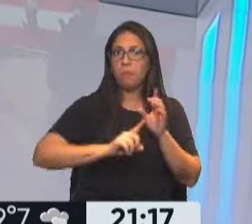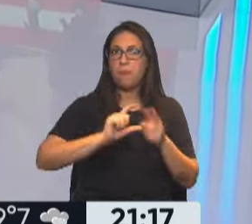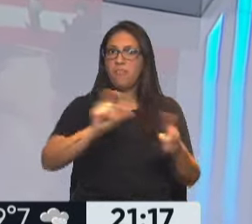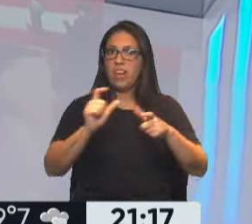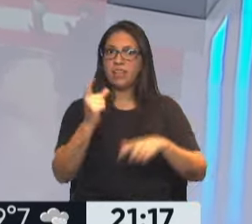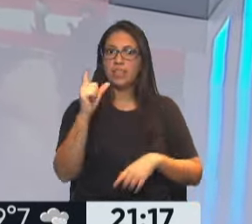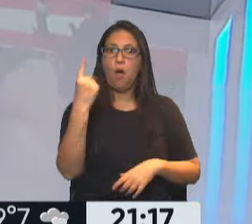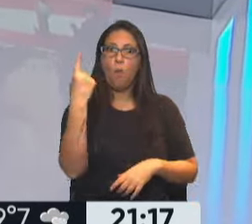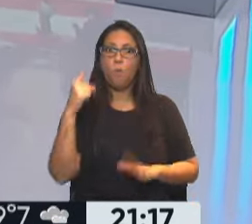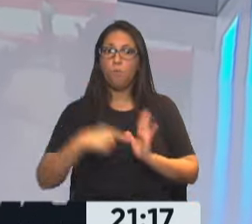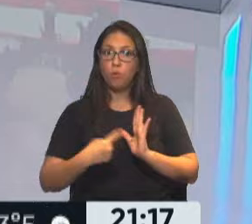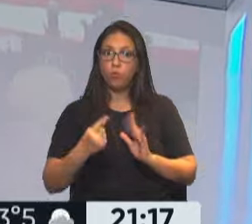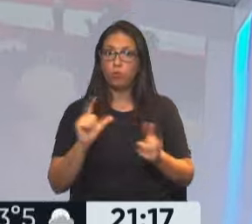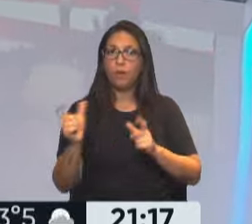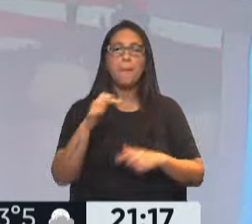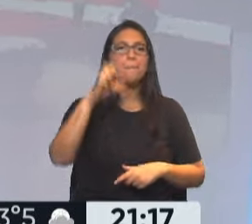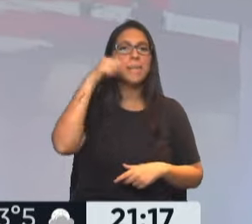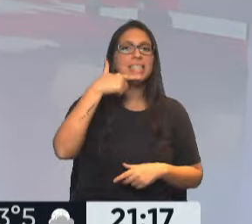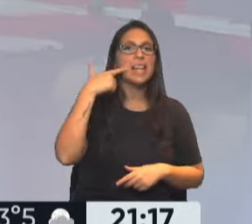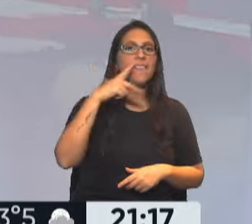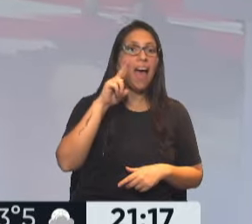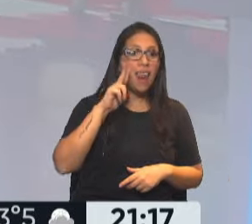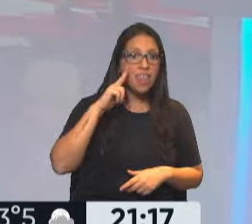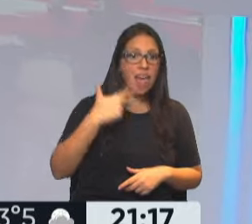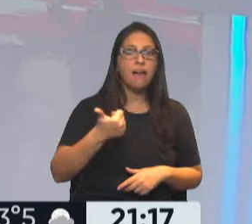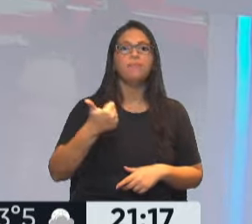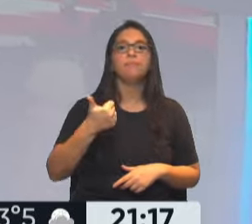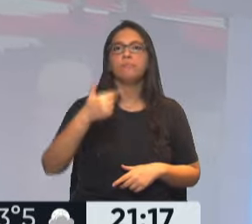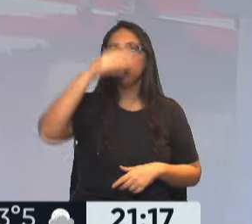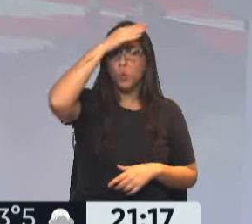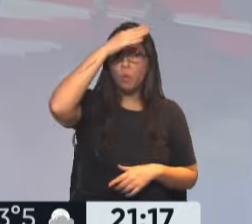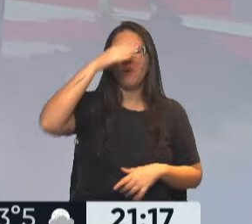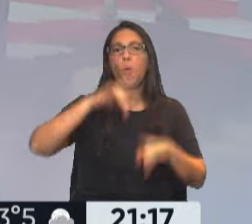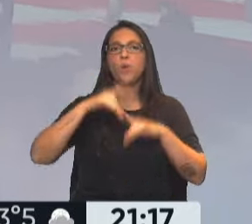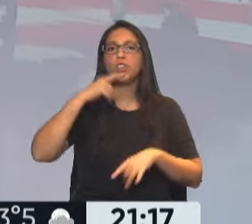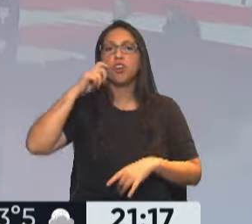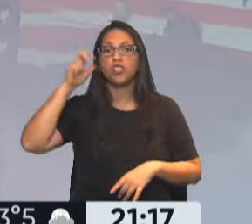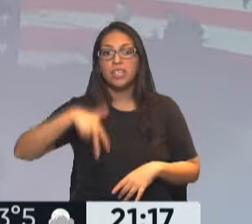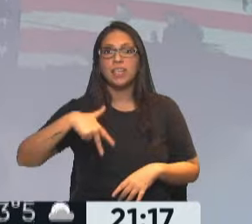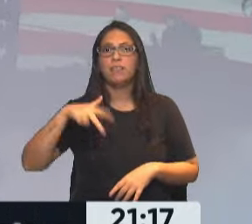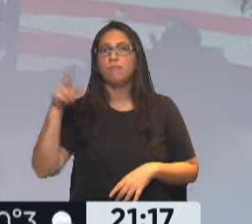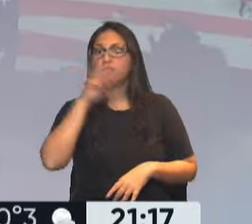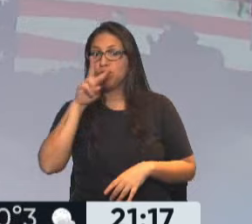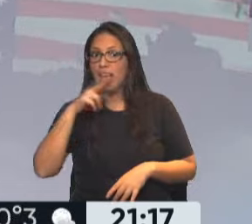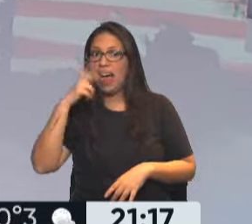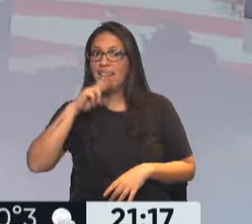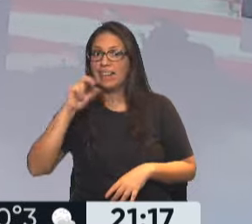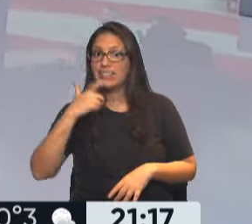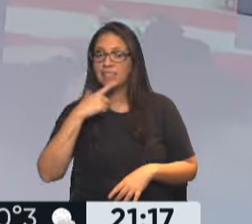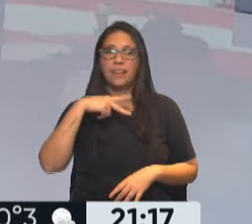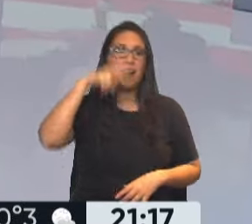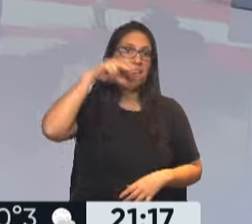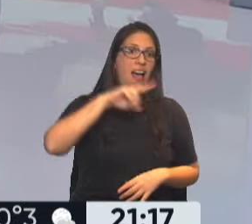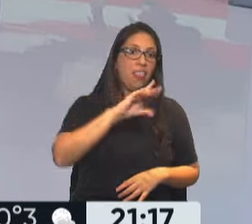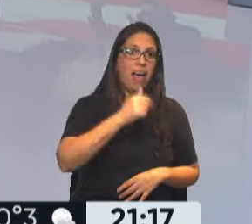en Pensilvania también gana Trump, Wisconsin, Kamala Harris 1 punto arriba, Nevada, Trump